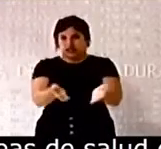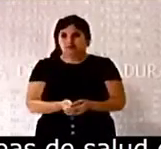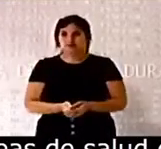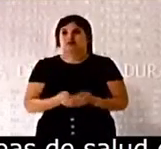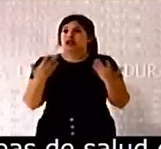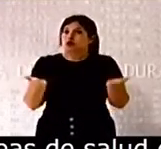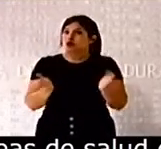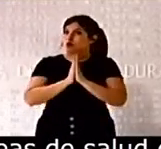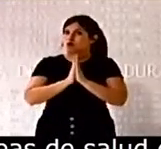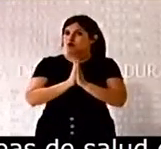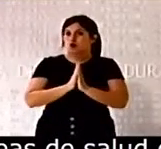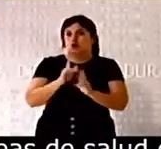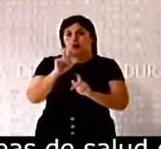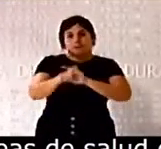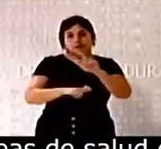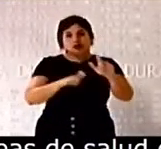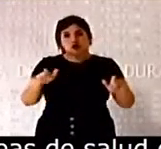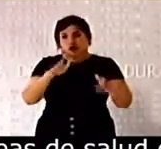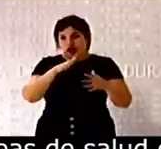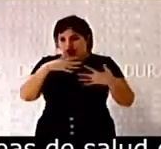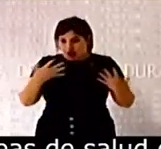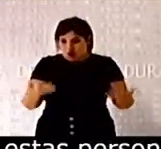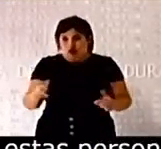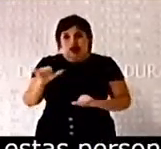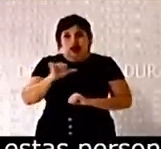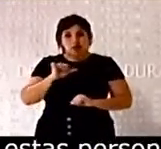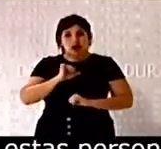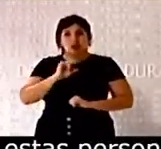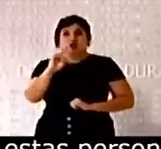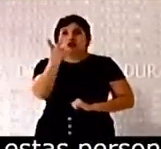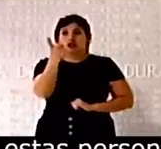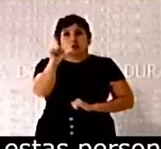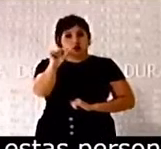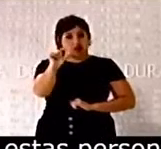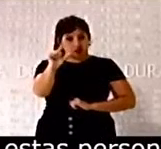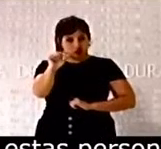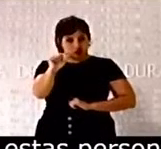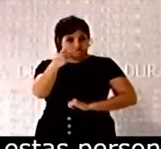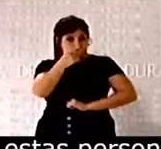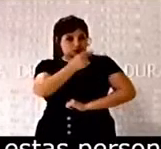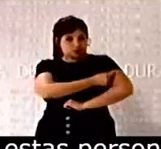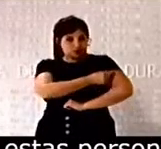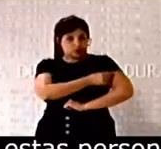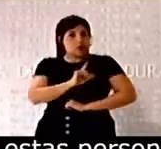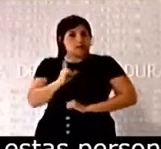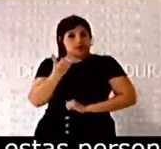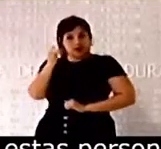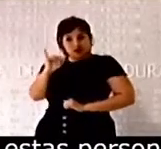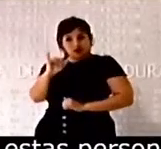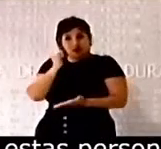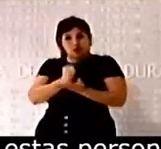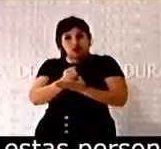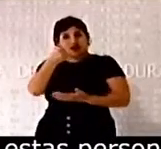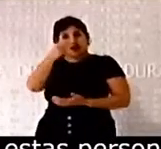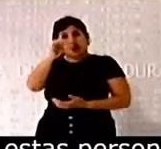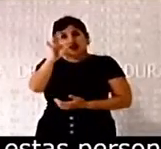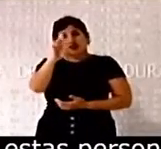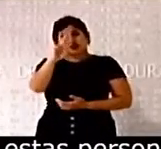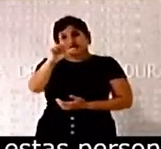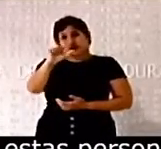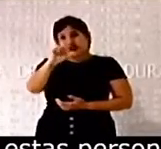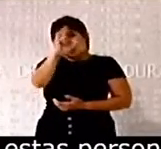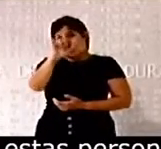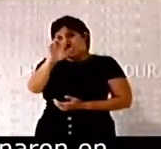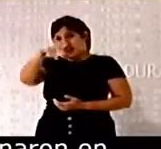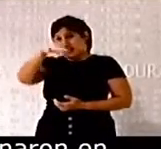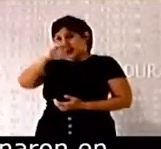que están esperando la segunda dosis, que se vacunaron en primera instancia con AstraZeneca y que son menores de